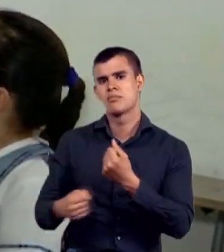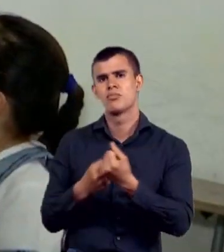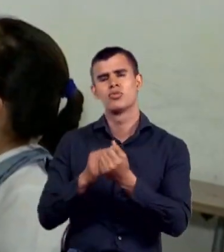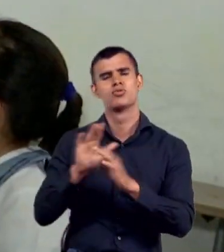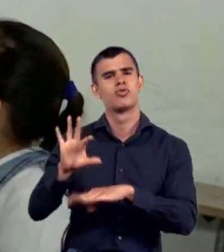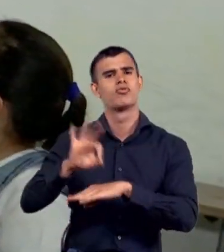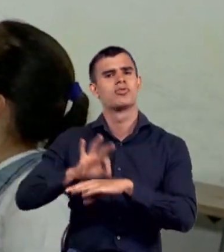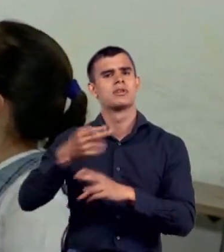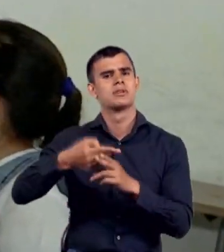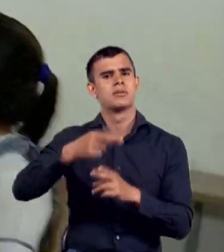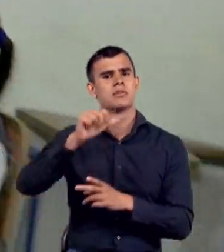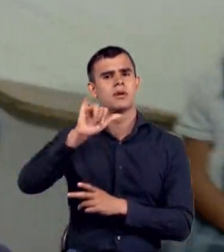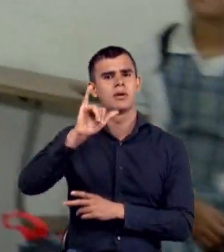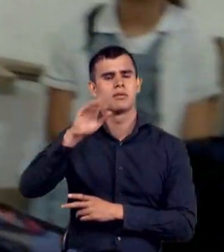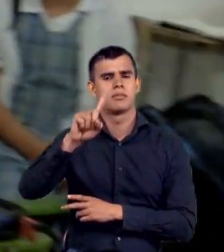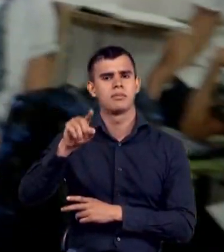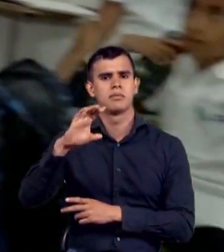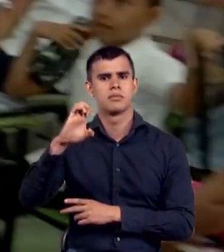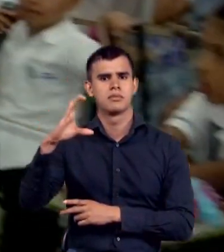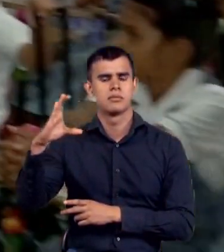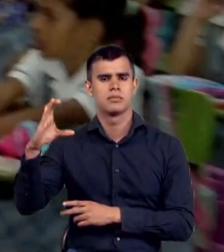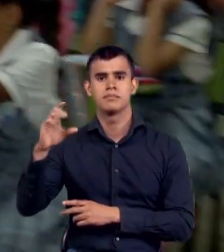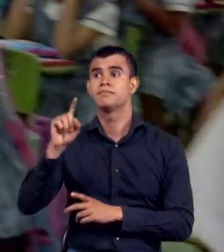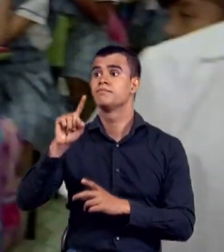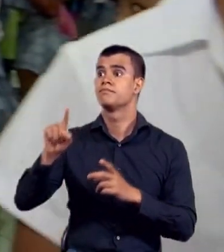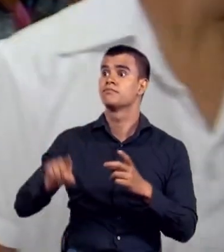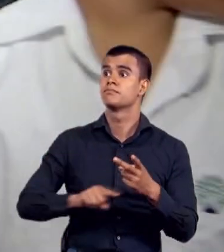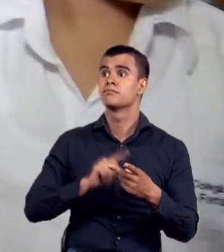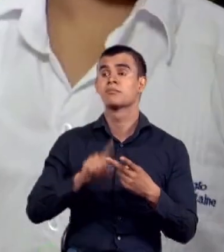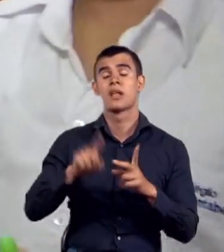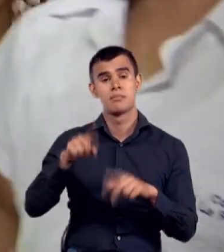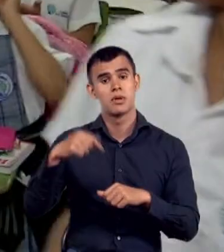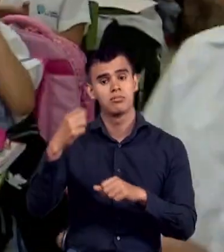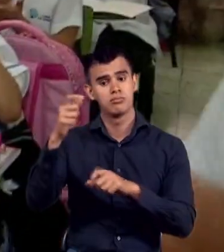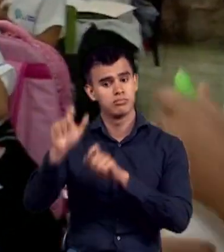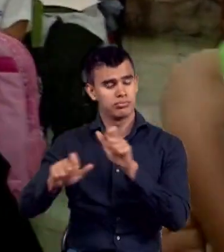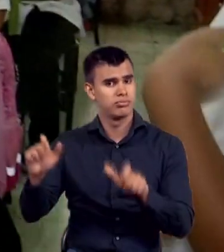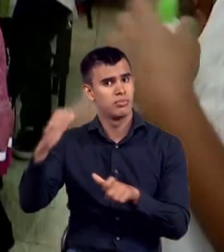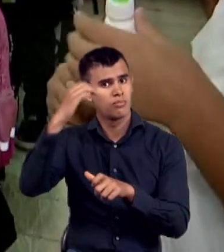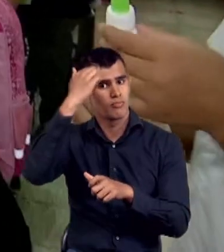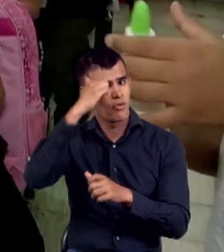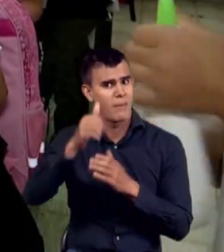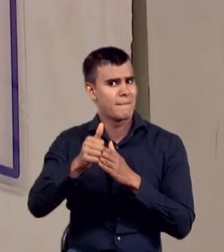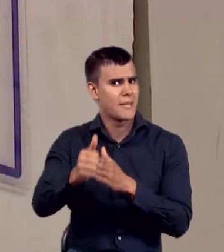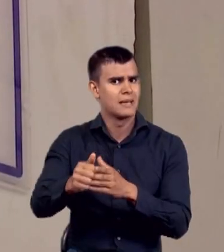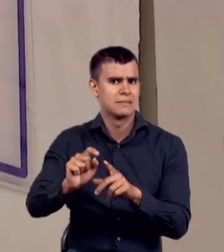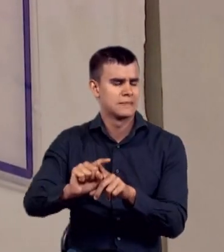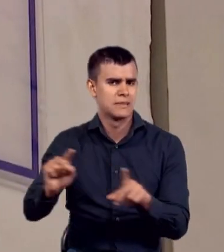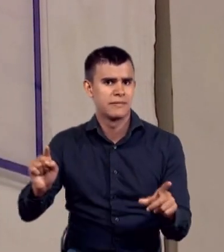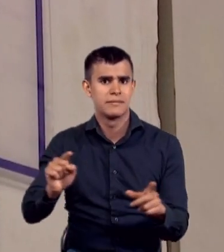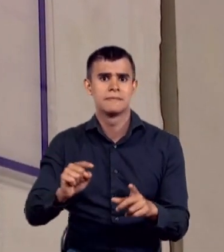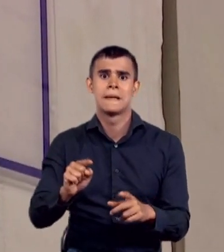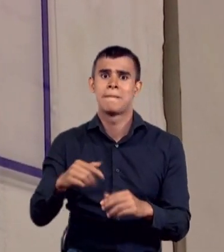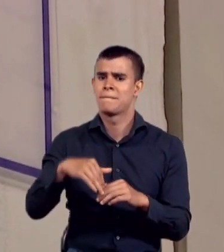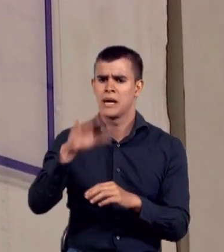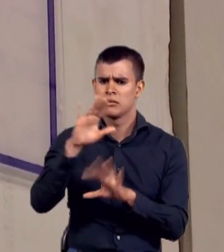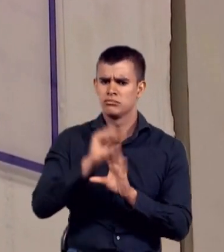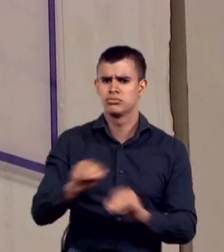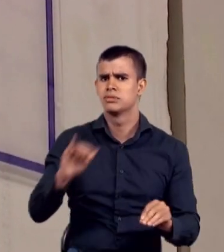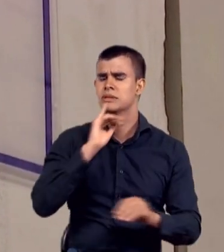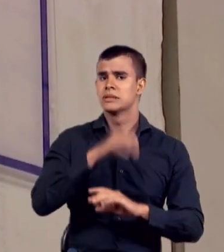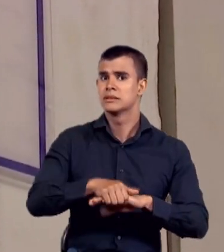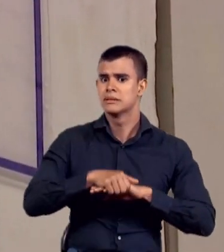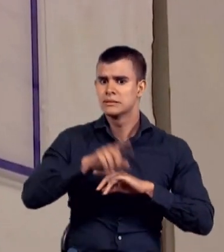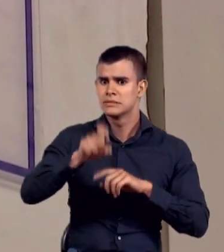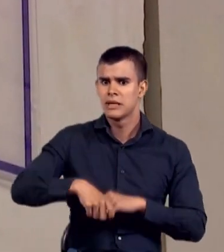buen aprendizaje que han tenido estos menores de edad es la metodología que han trabajado sus docentes. La enseñanza del inglés se hace de una